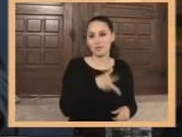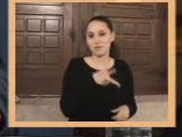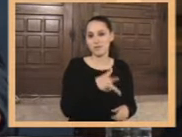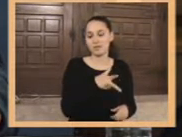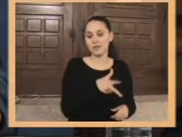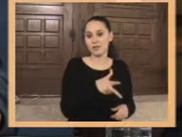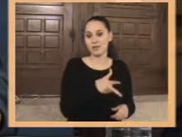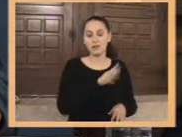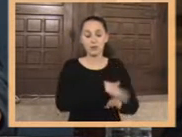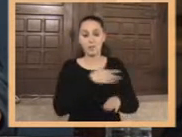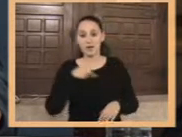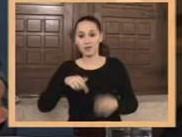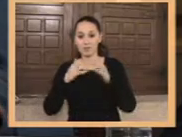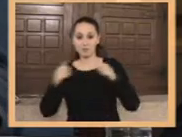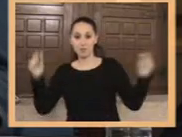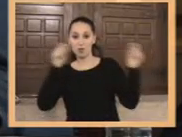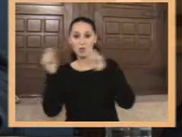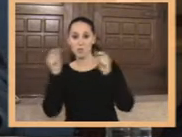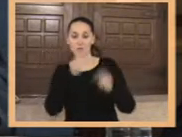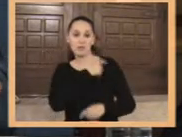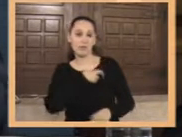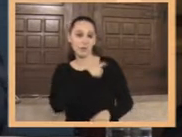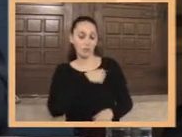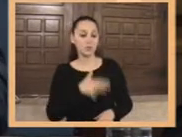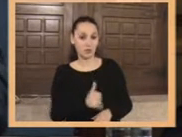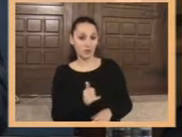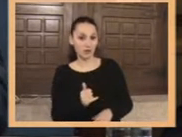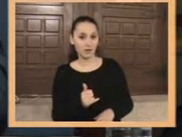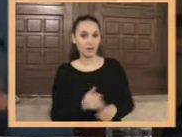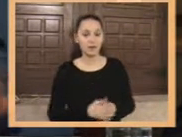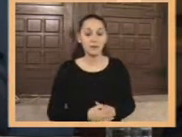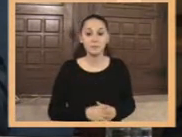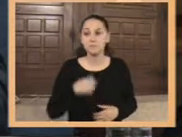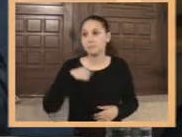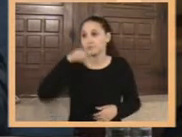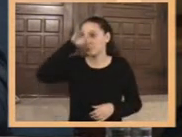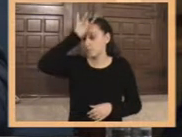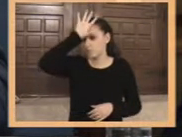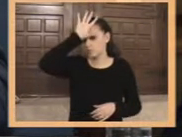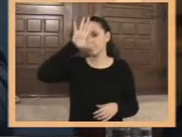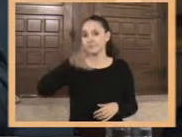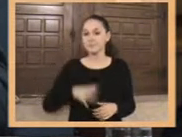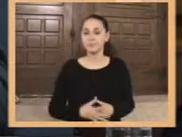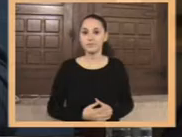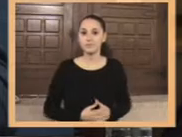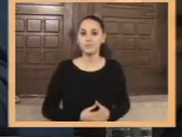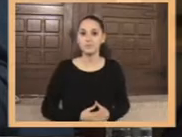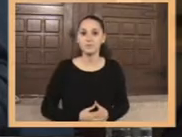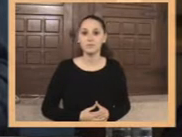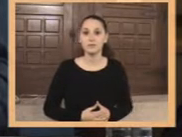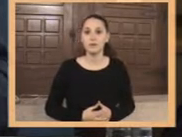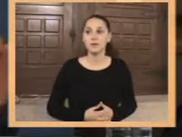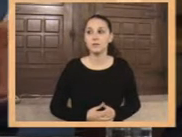los plenos y a las comisiones. O sea, esto me parece ya de juzgado de guardia, iba a decir.